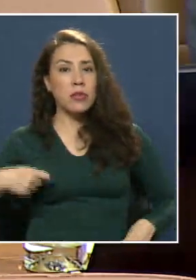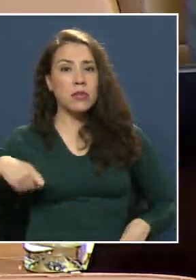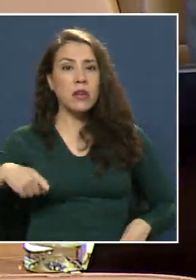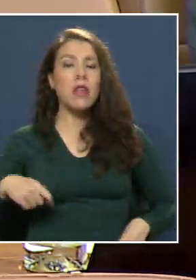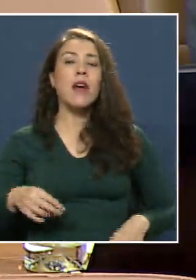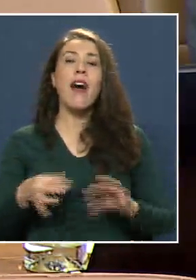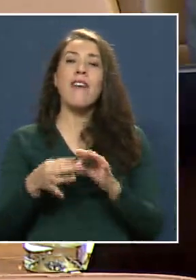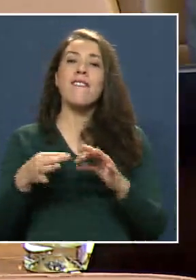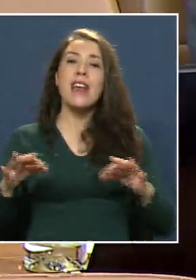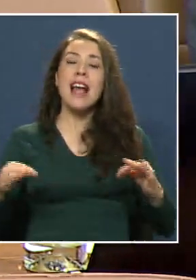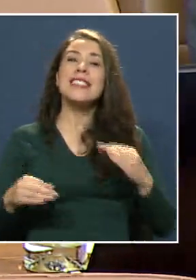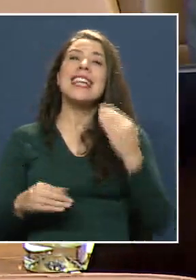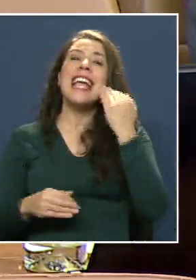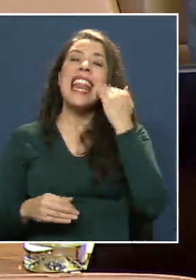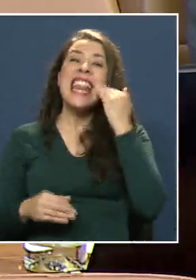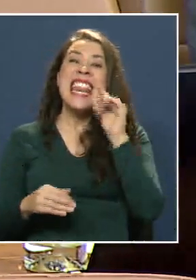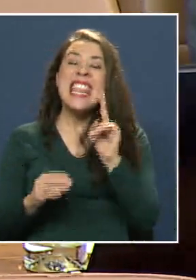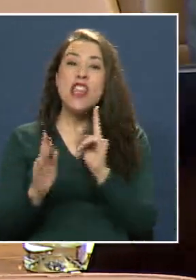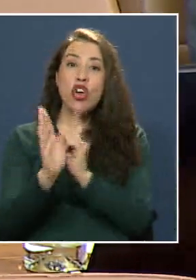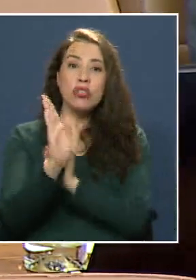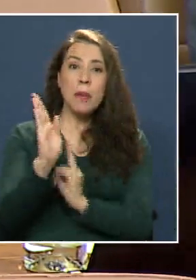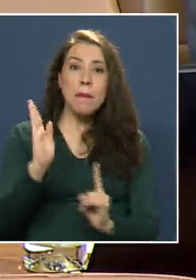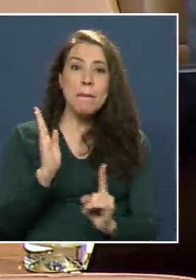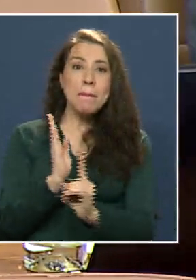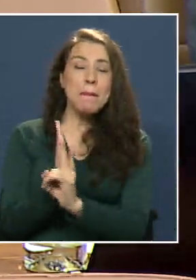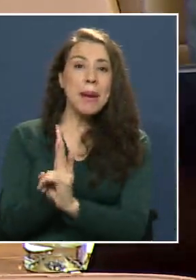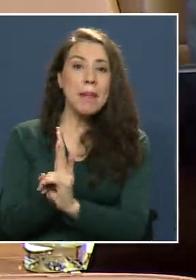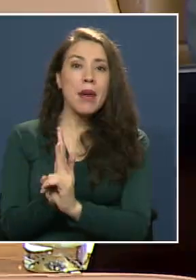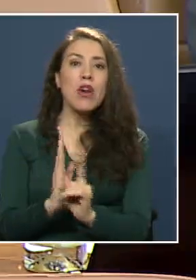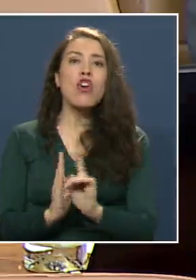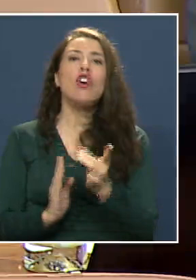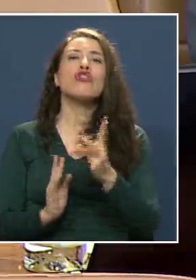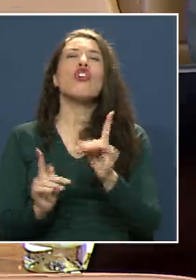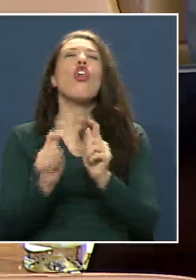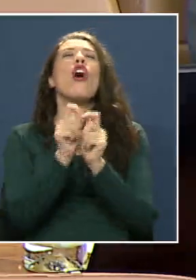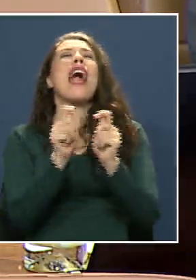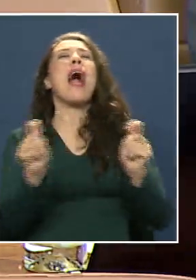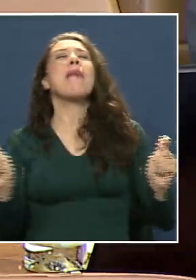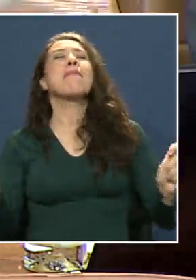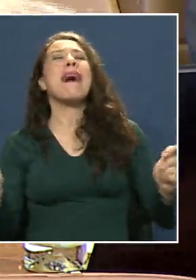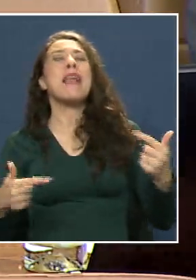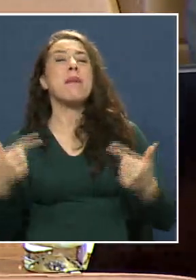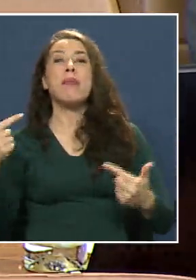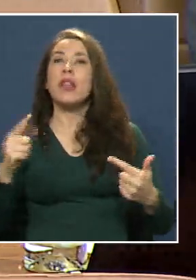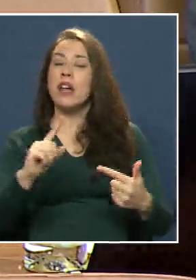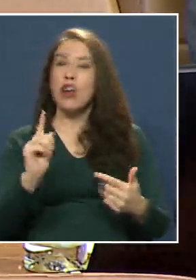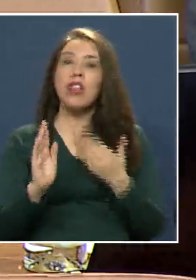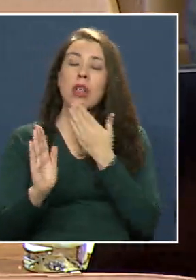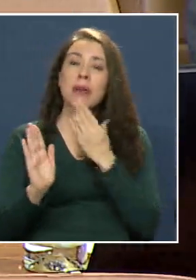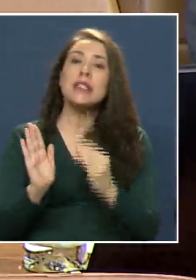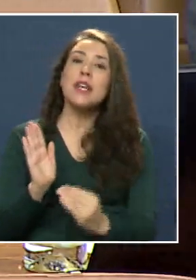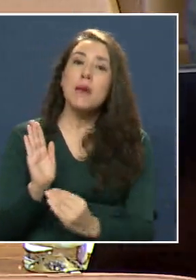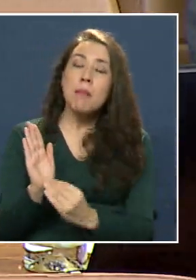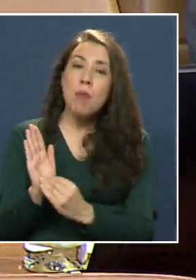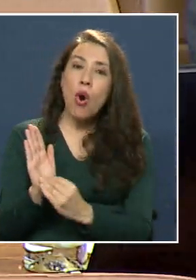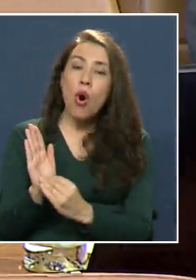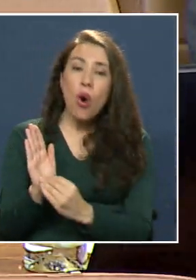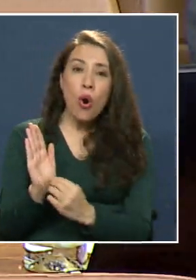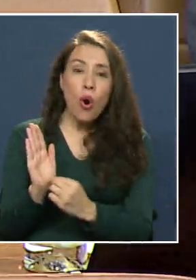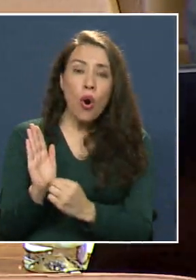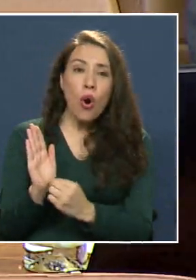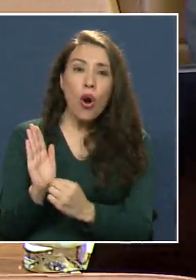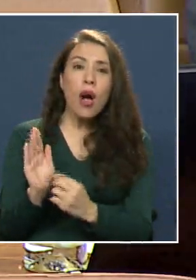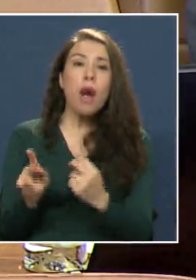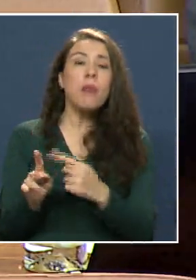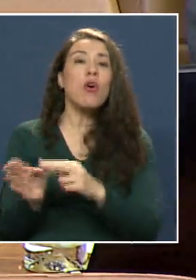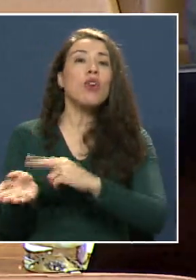"los niños primero" no sea solo un eslogan, sino que esté presente a partir de